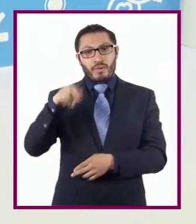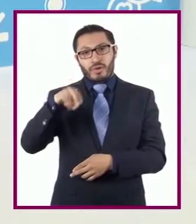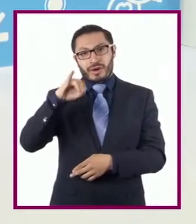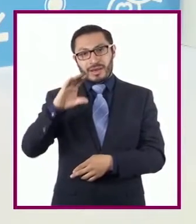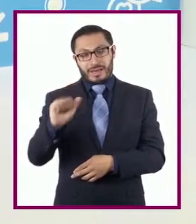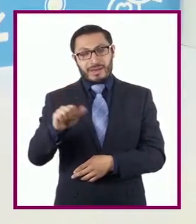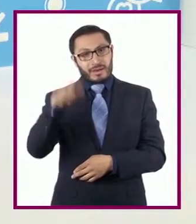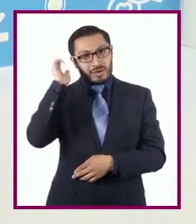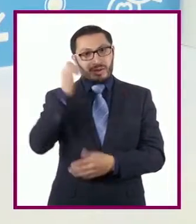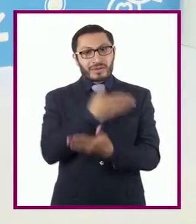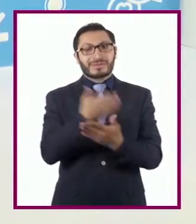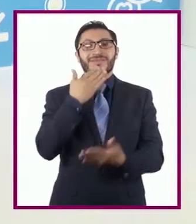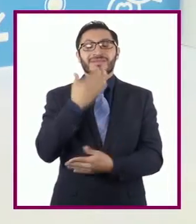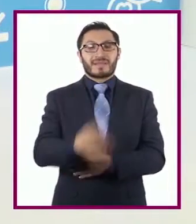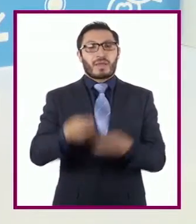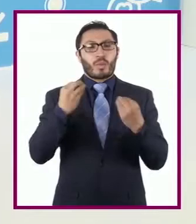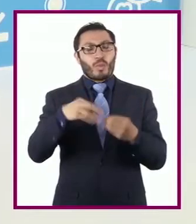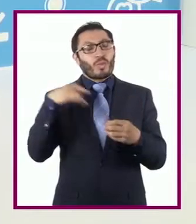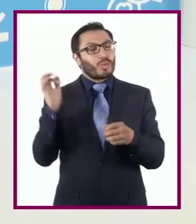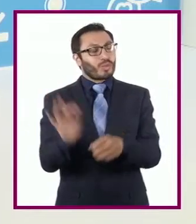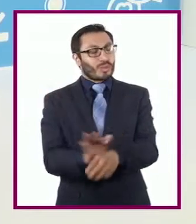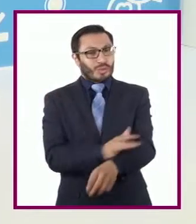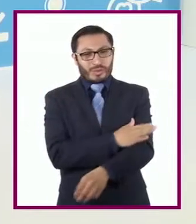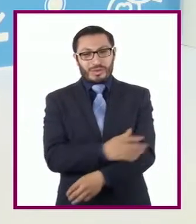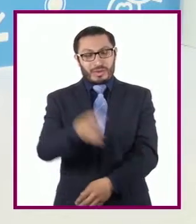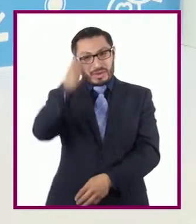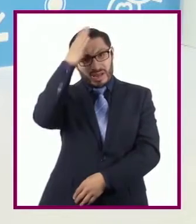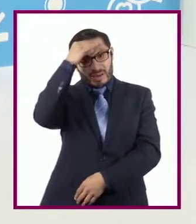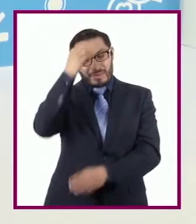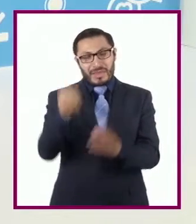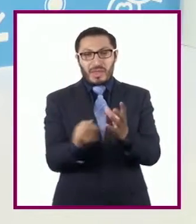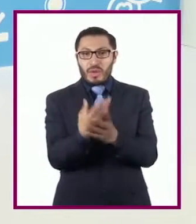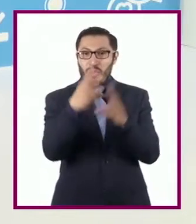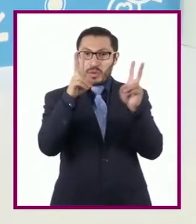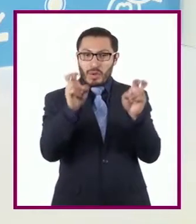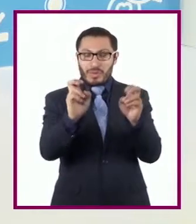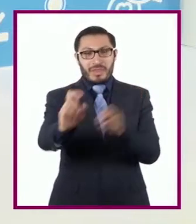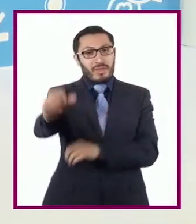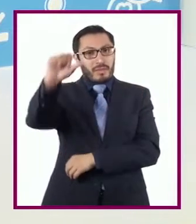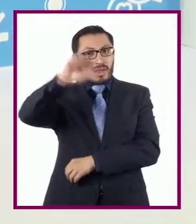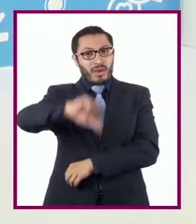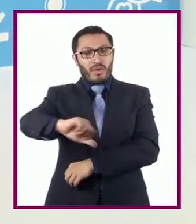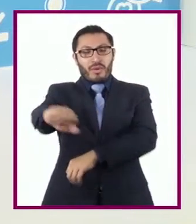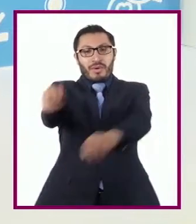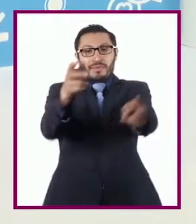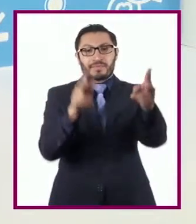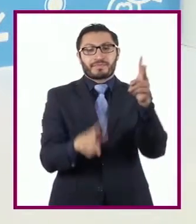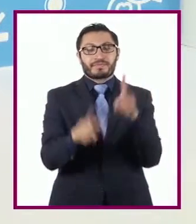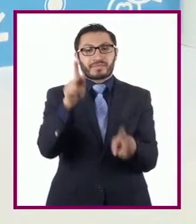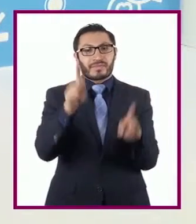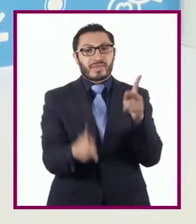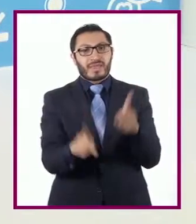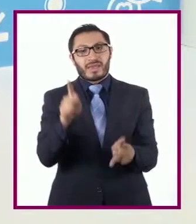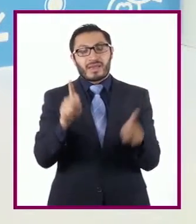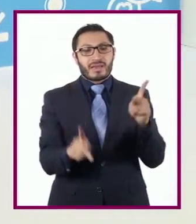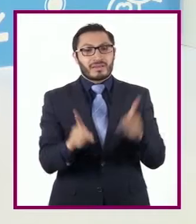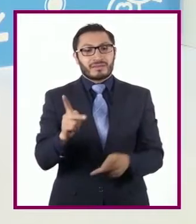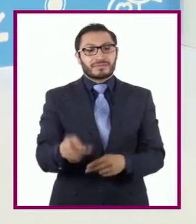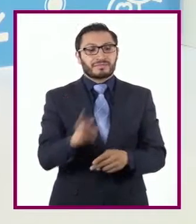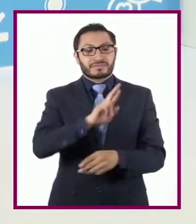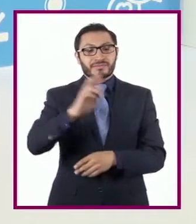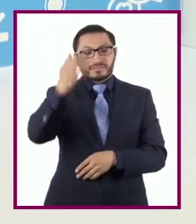encuentren bien y tengan muchos ánimos para aprender sobre un nuevo tema. En esta ocasión, hablaremos del reconocimiento de las aspiraciones y